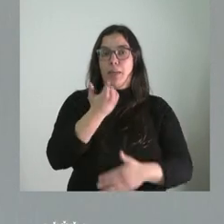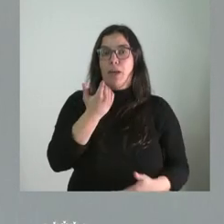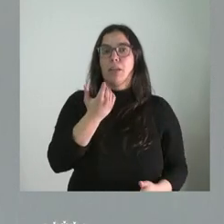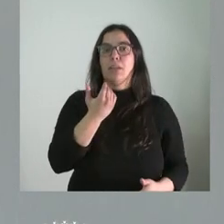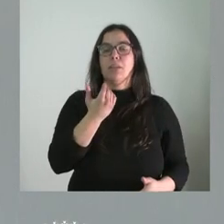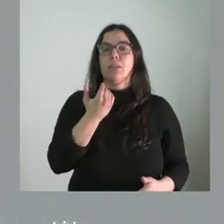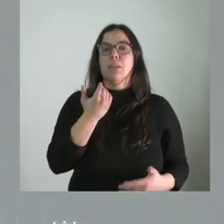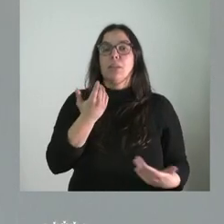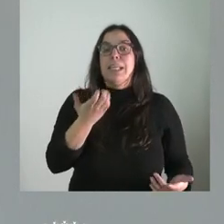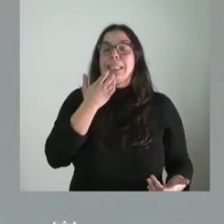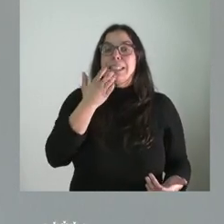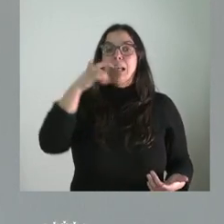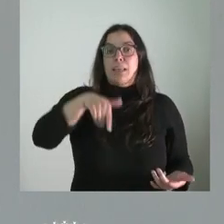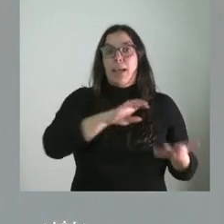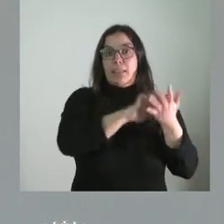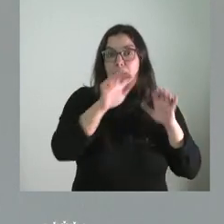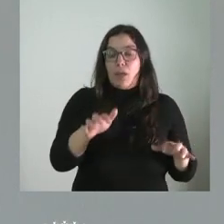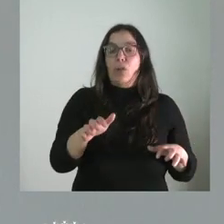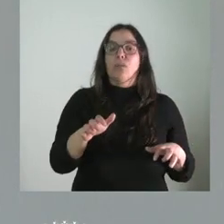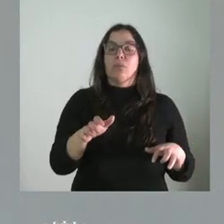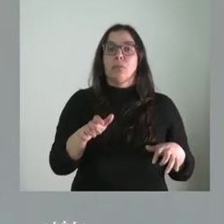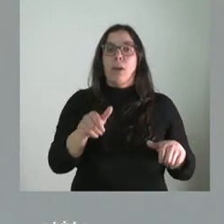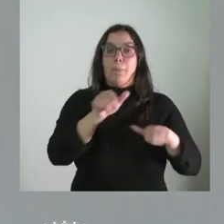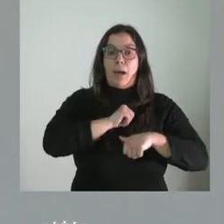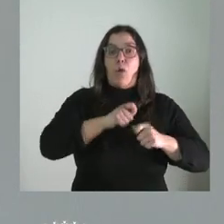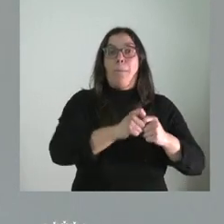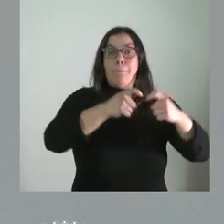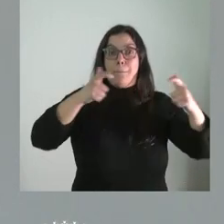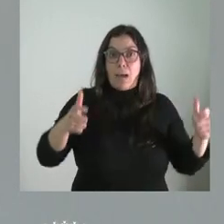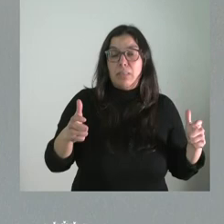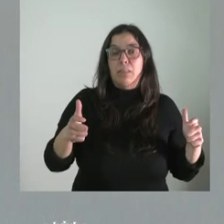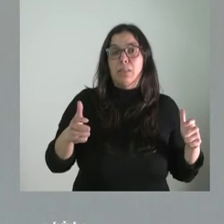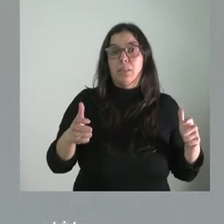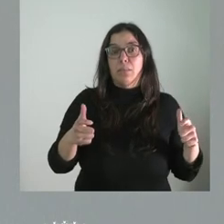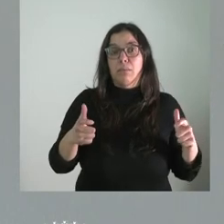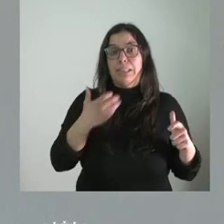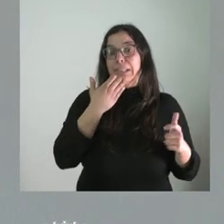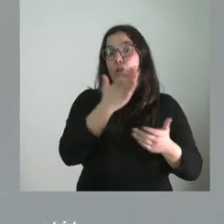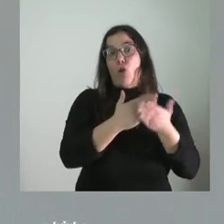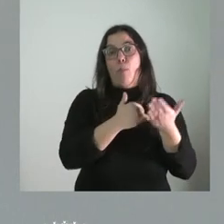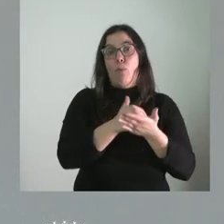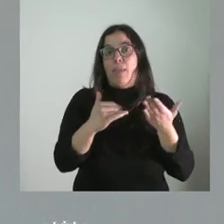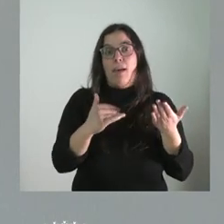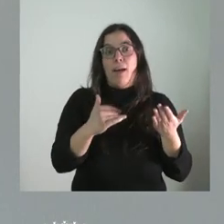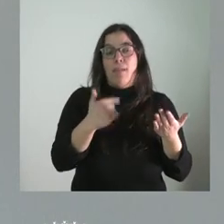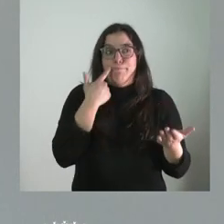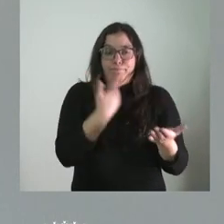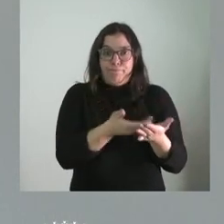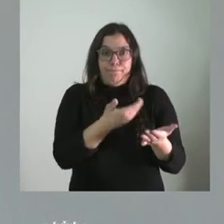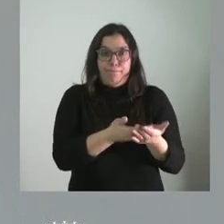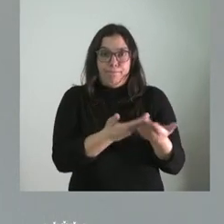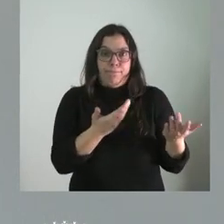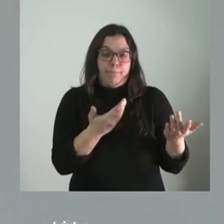siempre que en Castilla y león aumenta el paro y siempre que nuestra comunidad Autónoma constatamos que existe